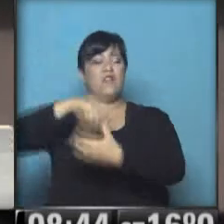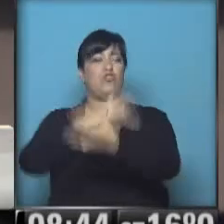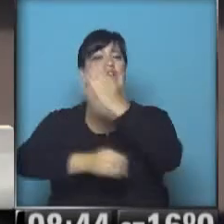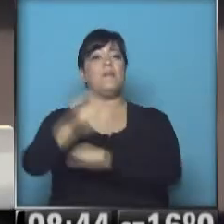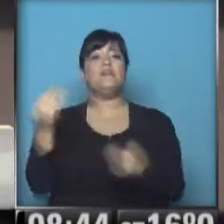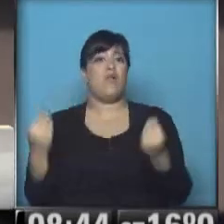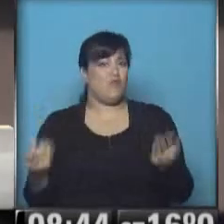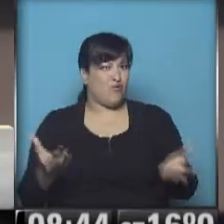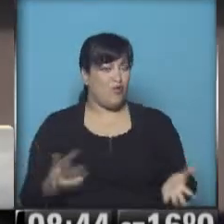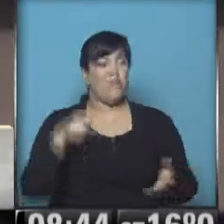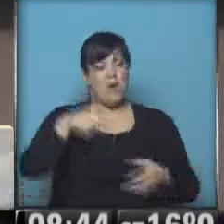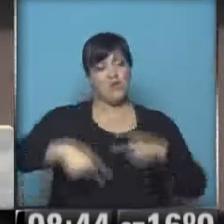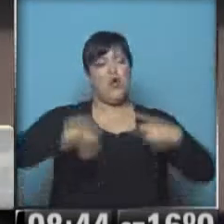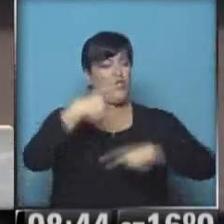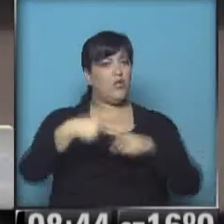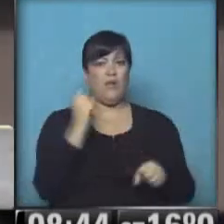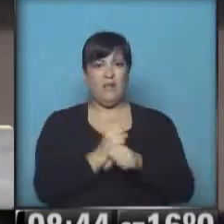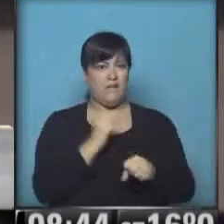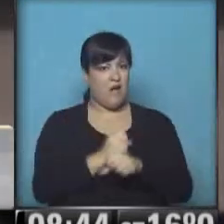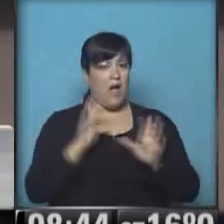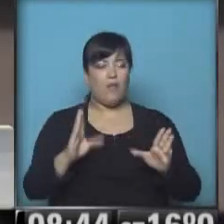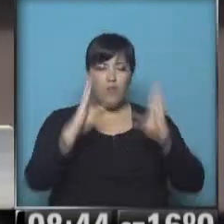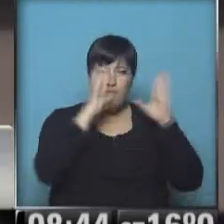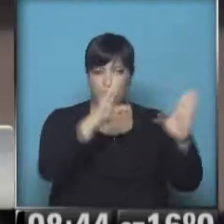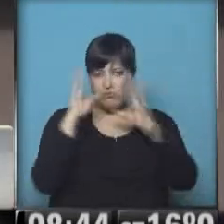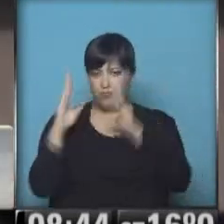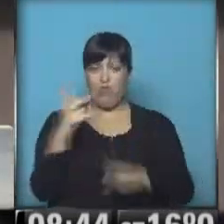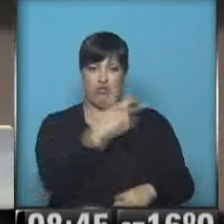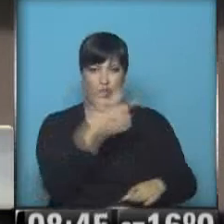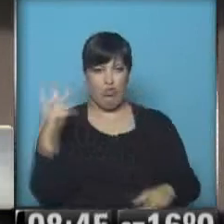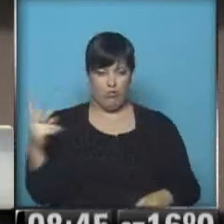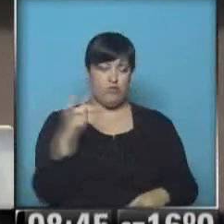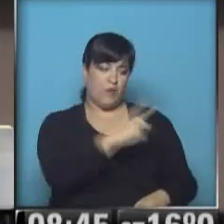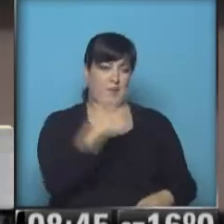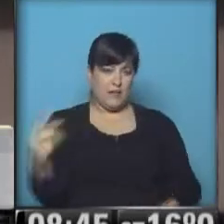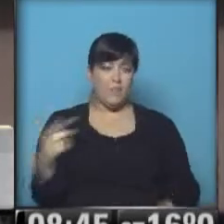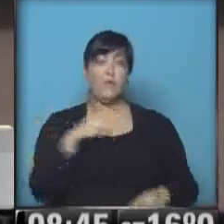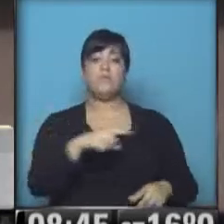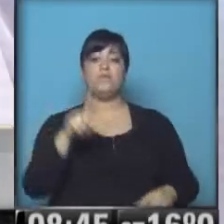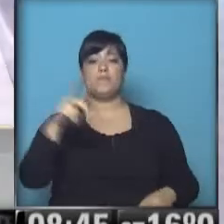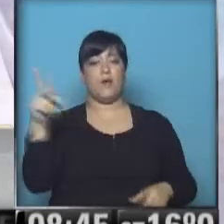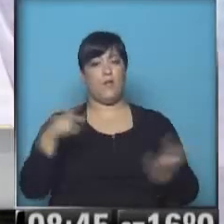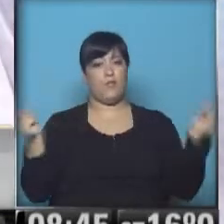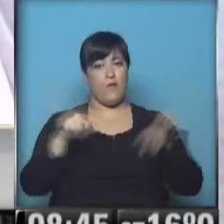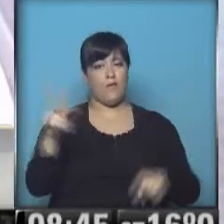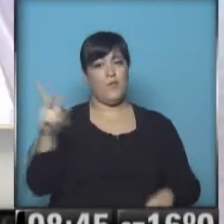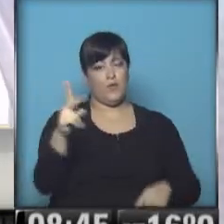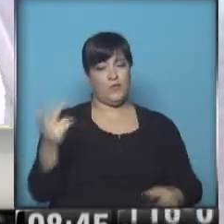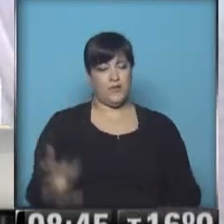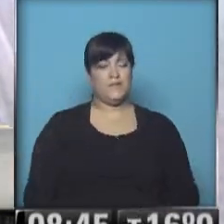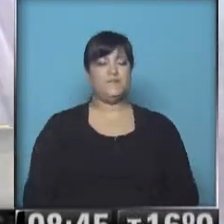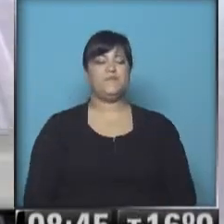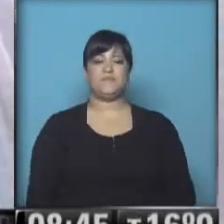en esto se seguirá trabajando, sin dudas poniendo foco en estos temas. Lourdes, Alejandro, seguimos con ustedes con más información.